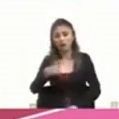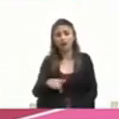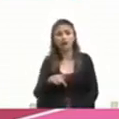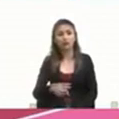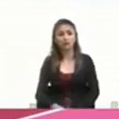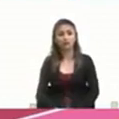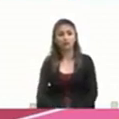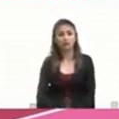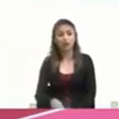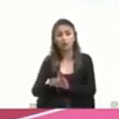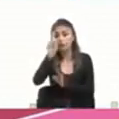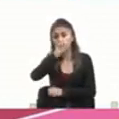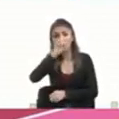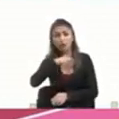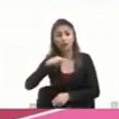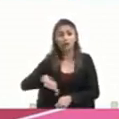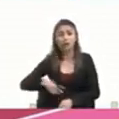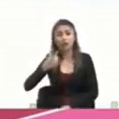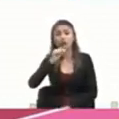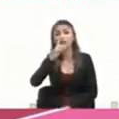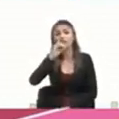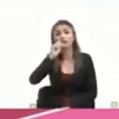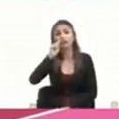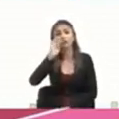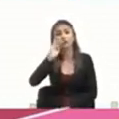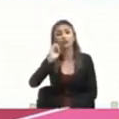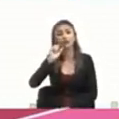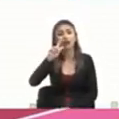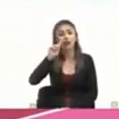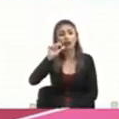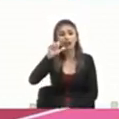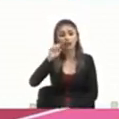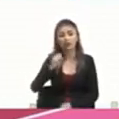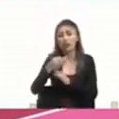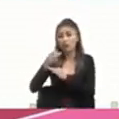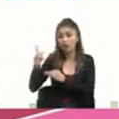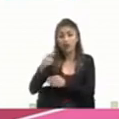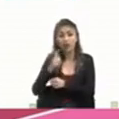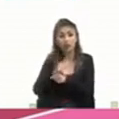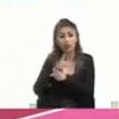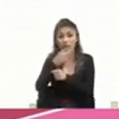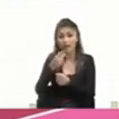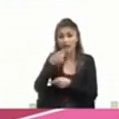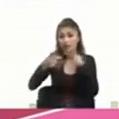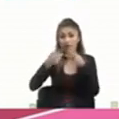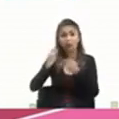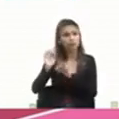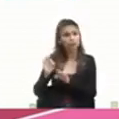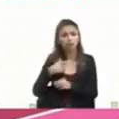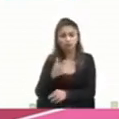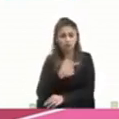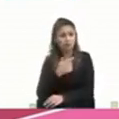edificio central como en los consejos municipales y distritales. Sin embargo, el planteamiento que hace el señor Belmonte me parece adecuado, o sea, yo no